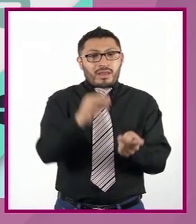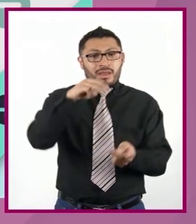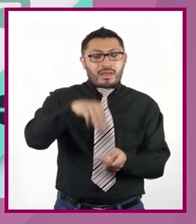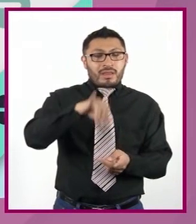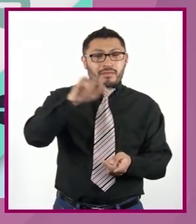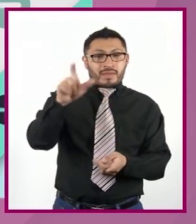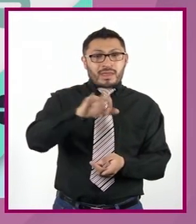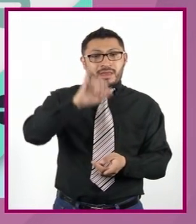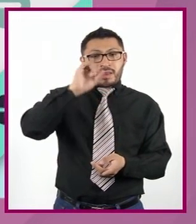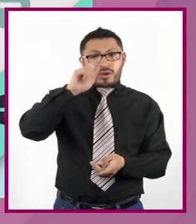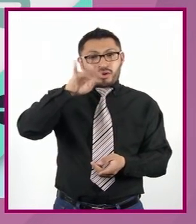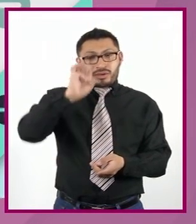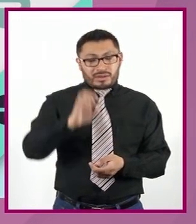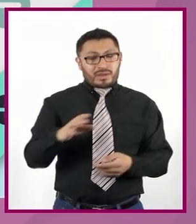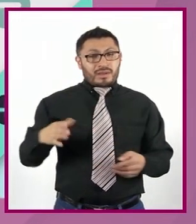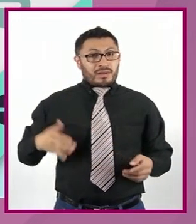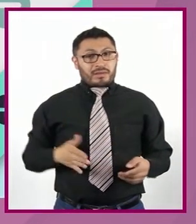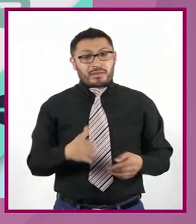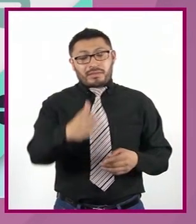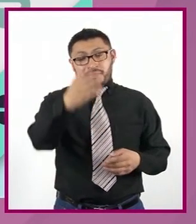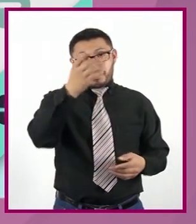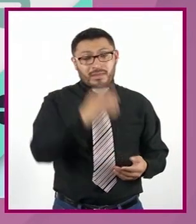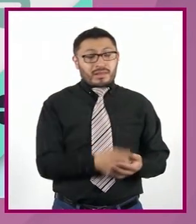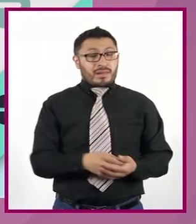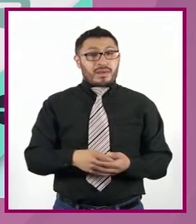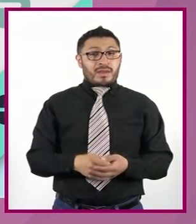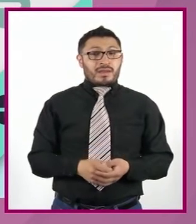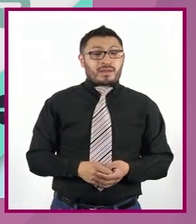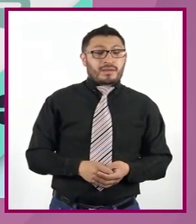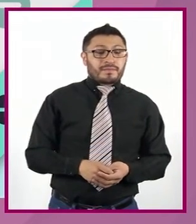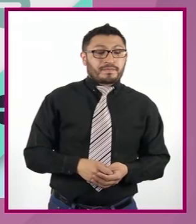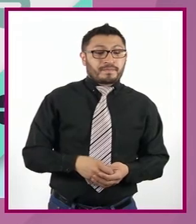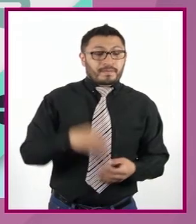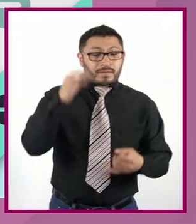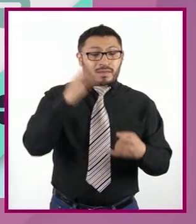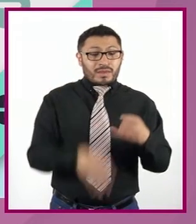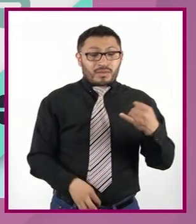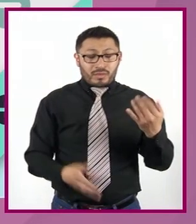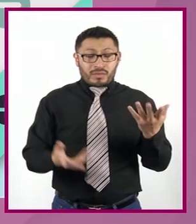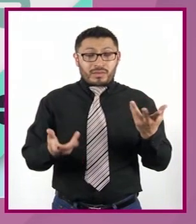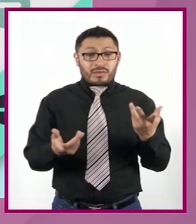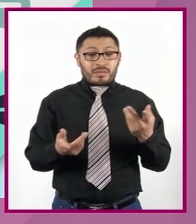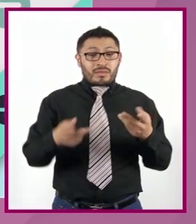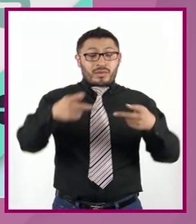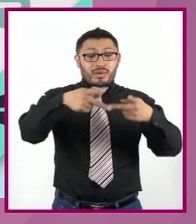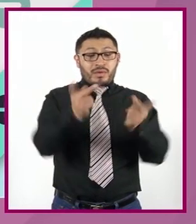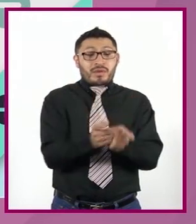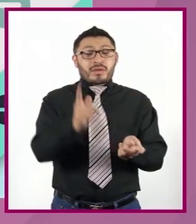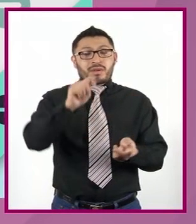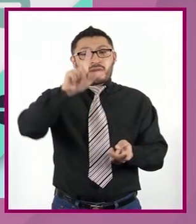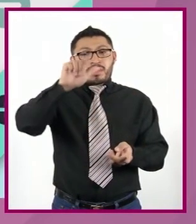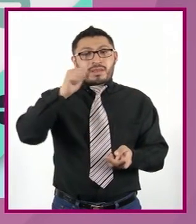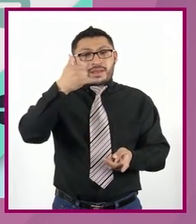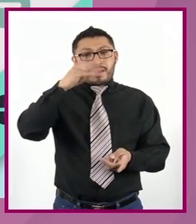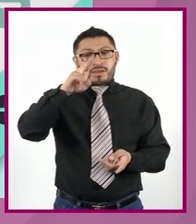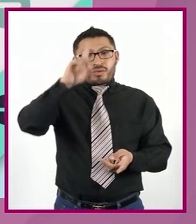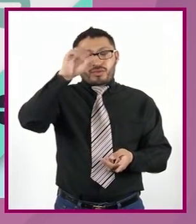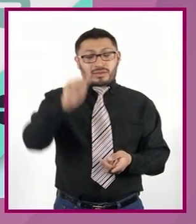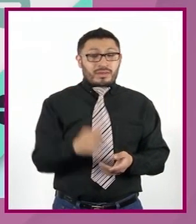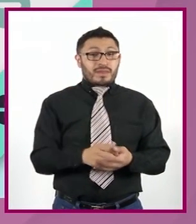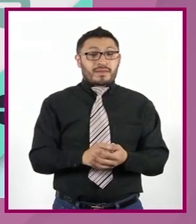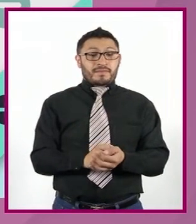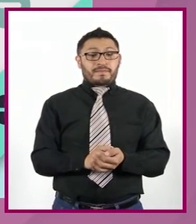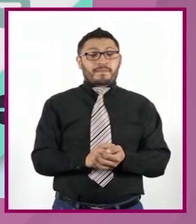michiote de mariscos sazonado con recado rojo. Y finalmente, el platillo tlayuda de amaranto con tasajo